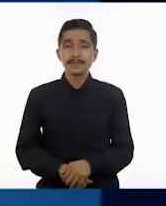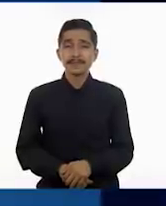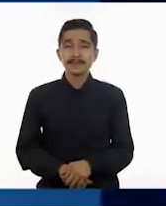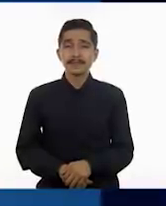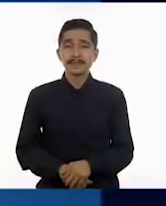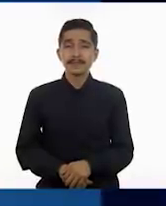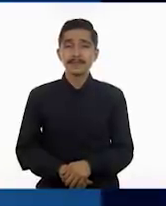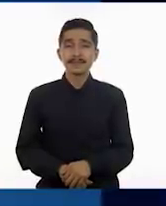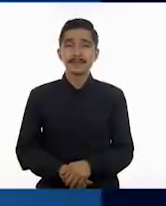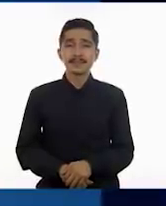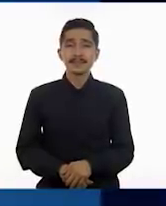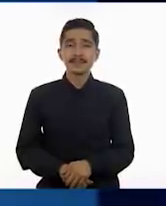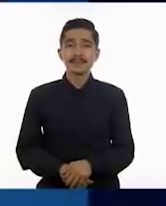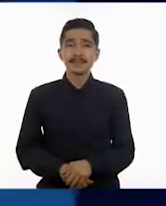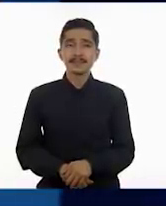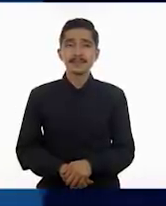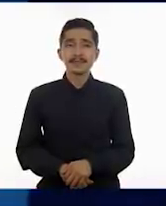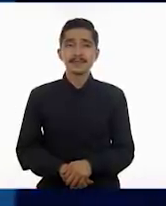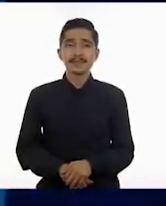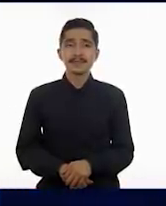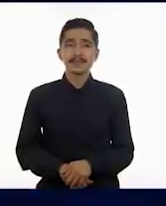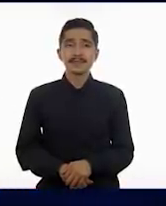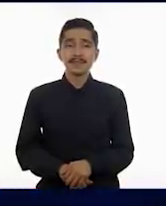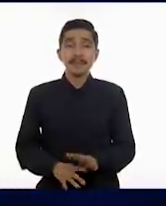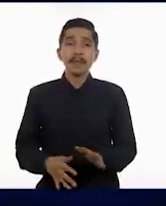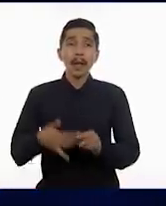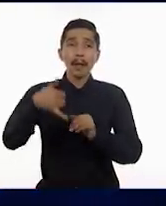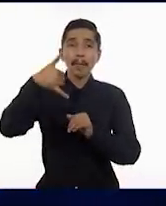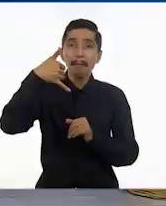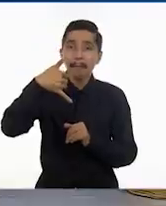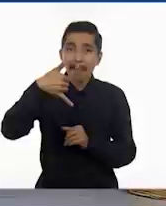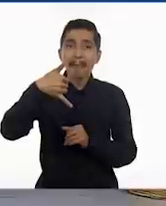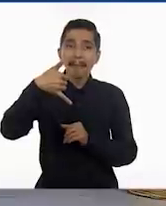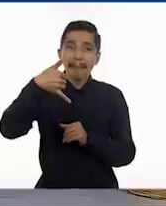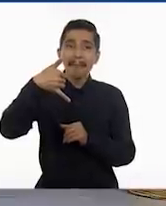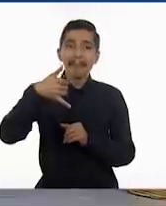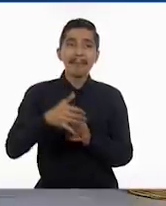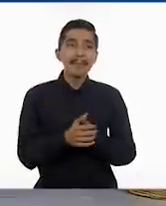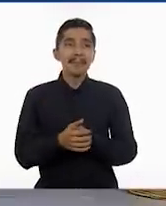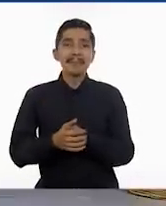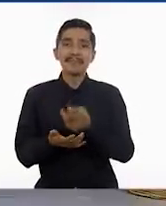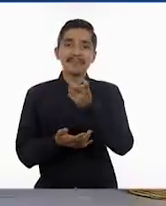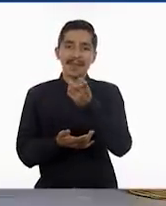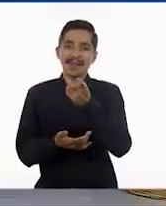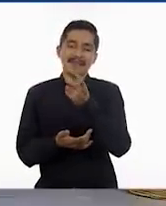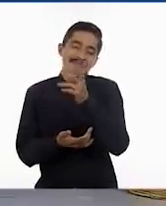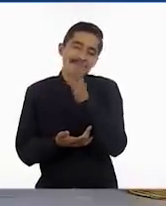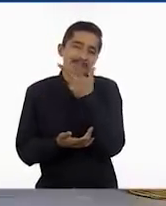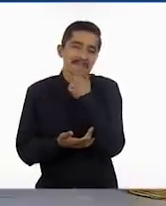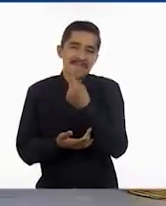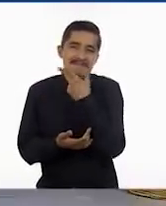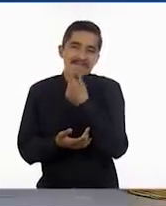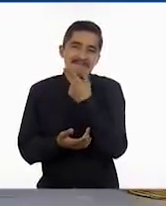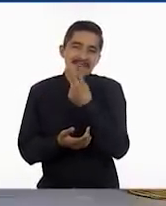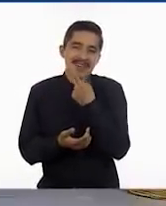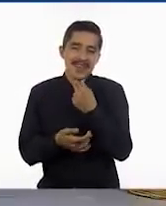Tan, ta, tan. Y. Y. Entonces es niño.